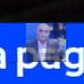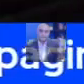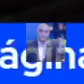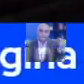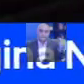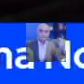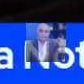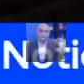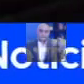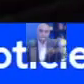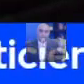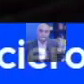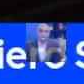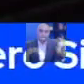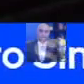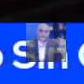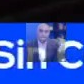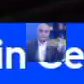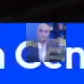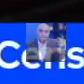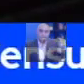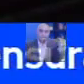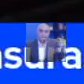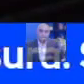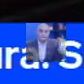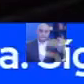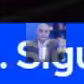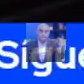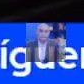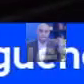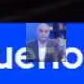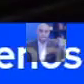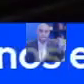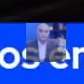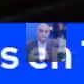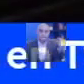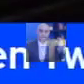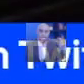de periodistas muertos durante este sexenio es